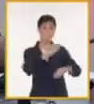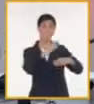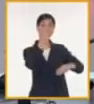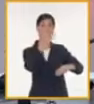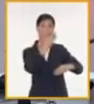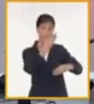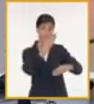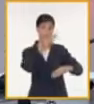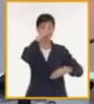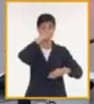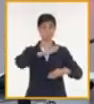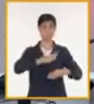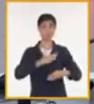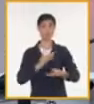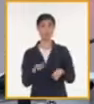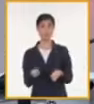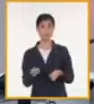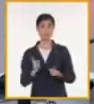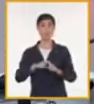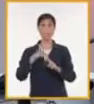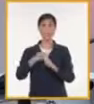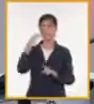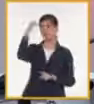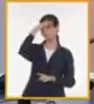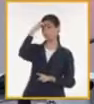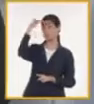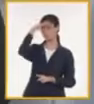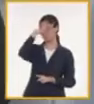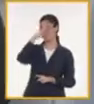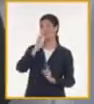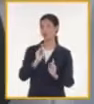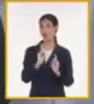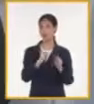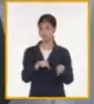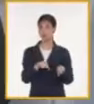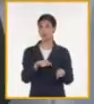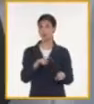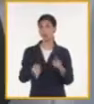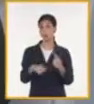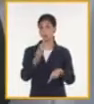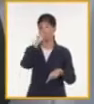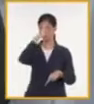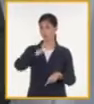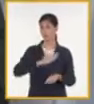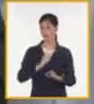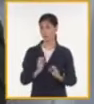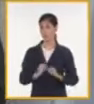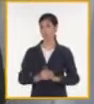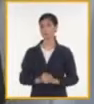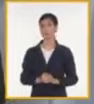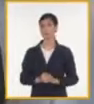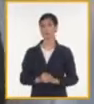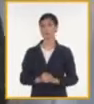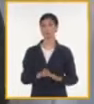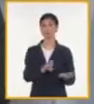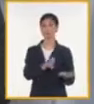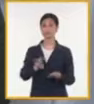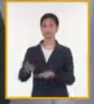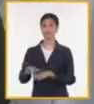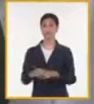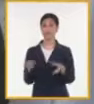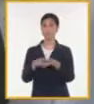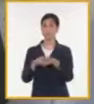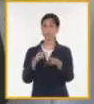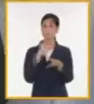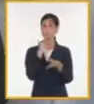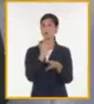agbo de la Administración Trump contra contra Cuba exactamente ahora las autoridades cubanas